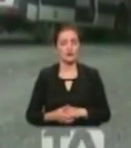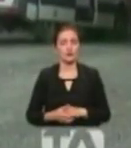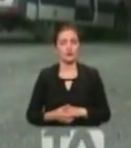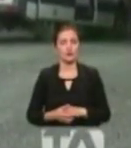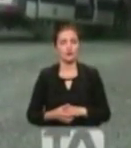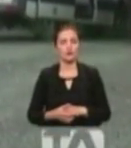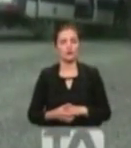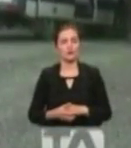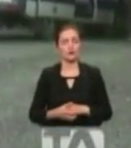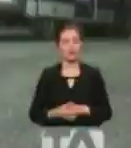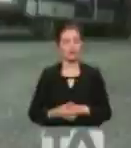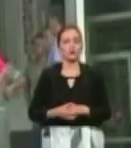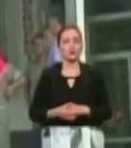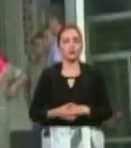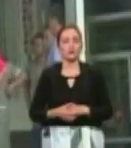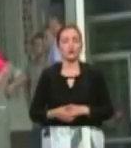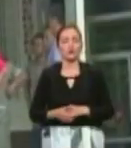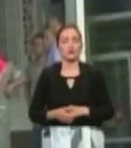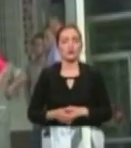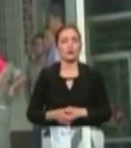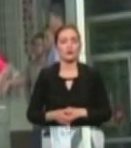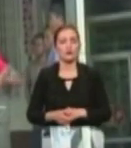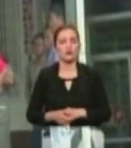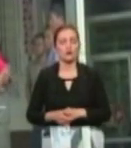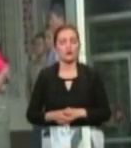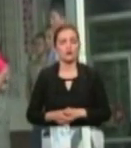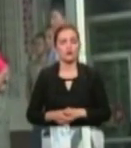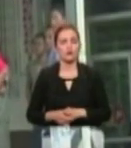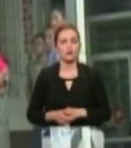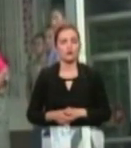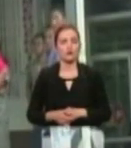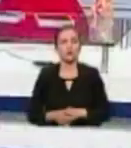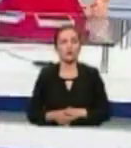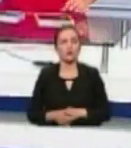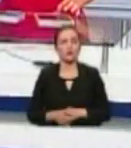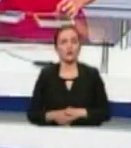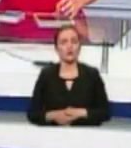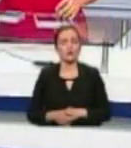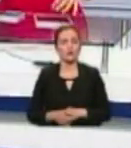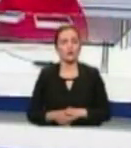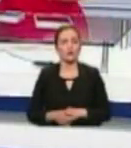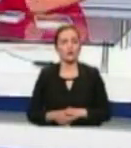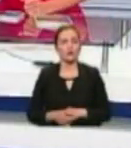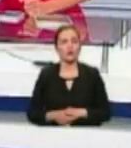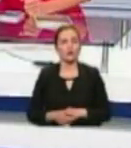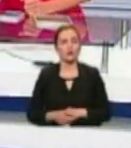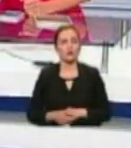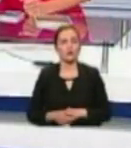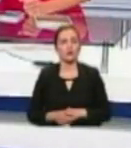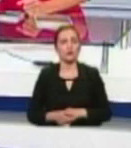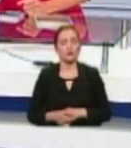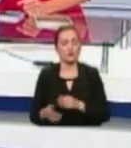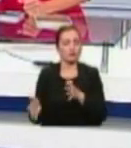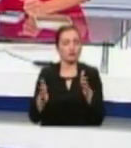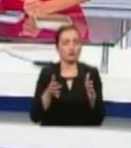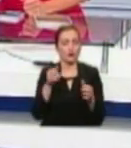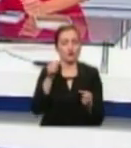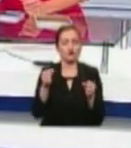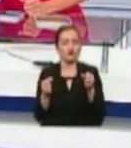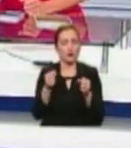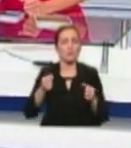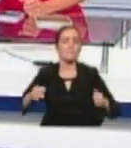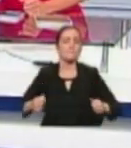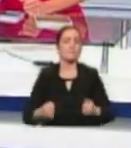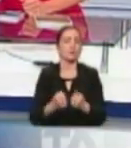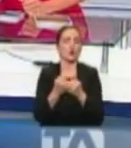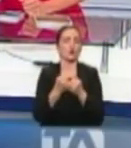de Morona, Santiago, Wilson Cabrera, 24 horas. Un nuevo accidente de tránsito entre un